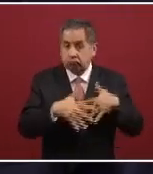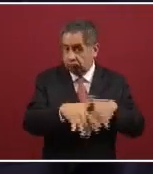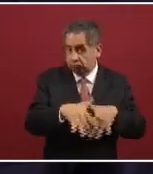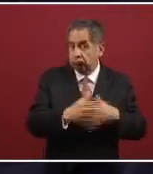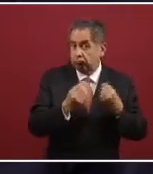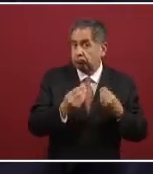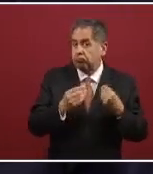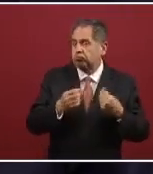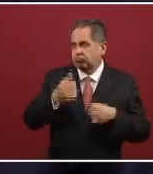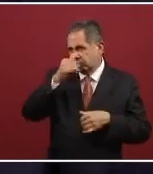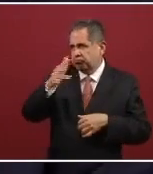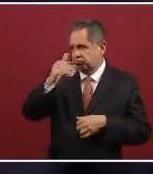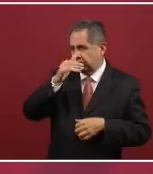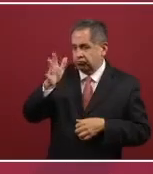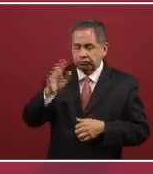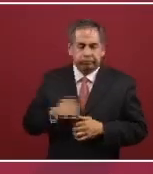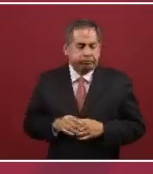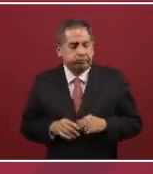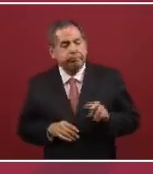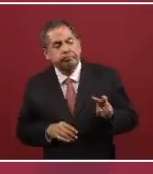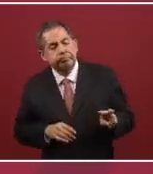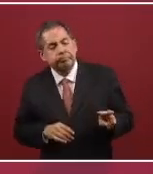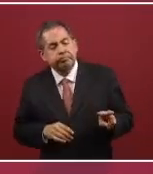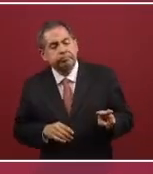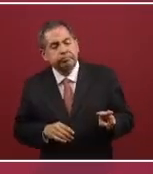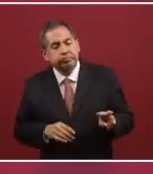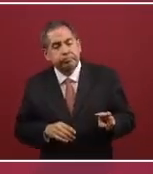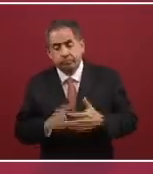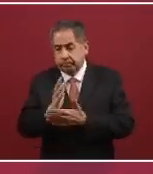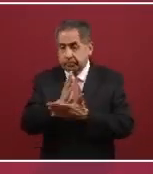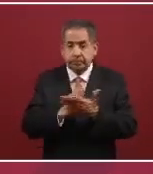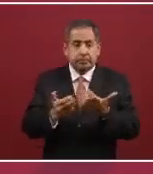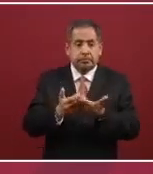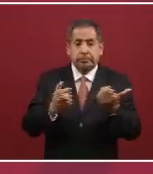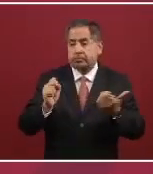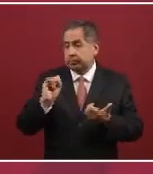fuerte, y ahí divididos